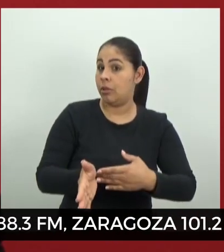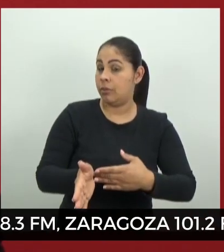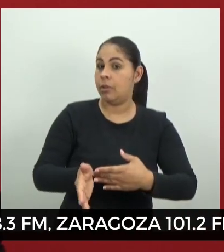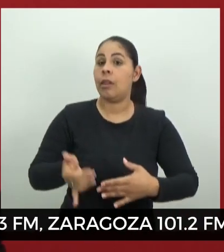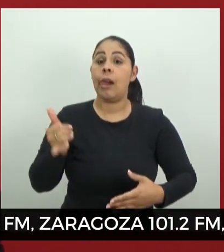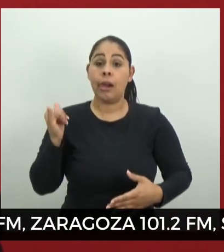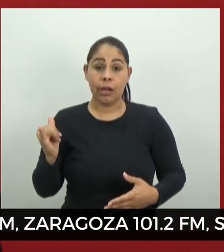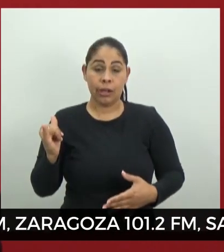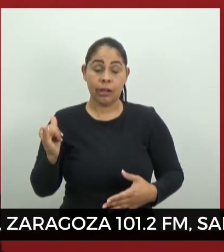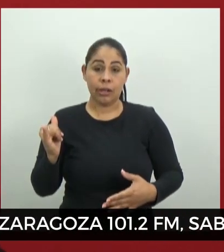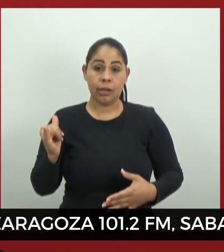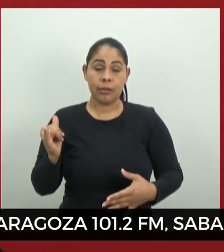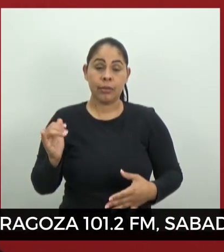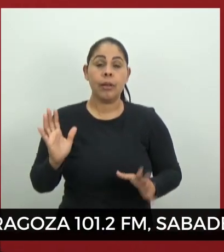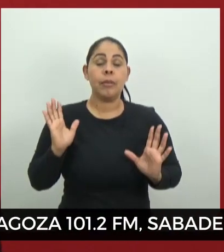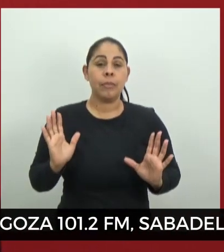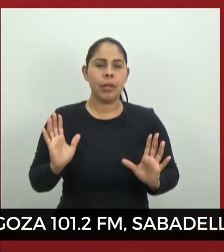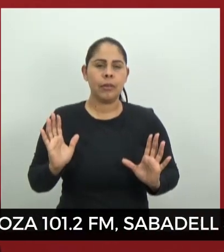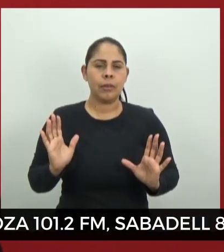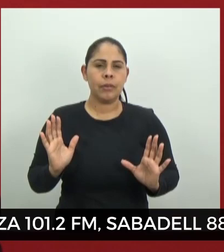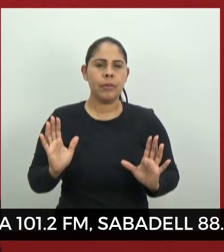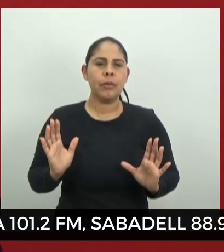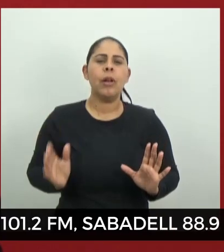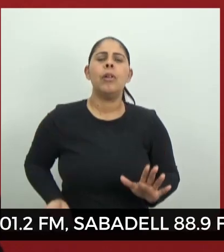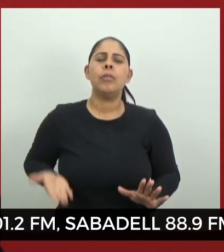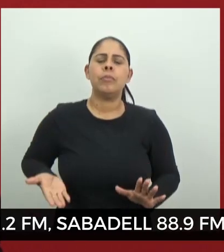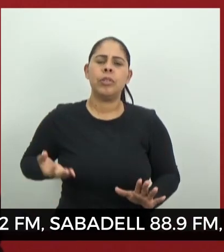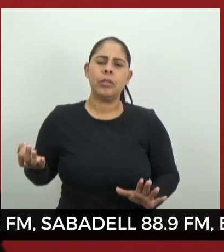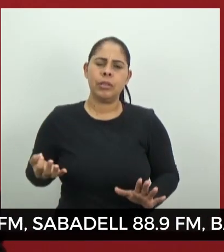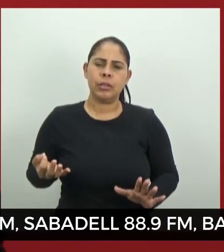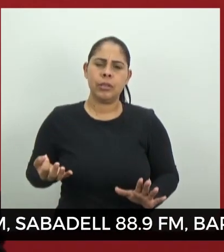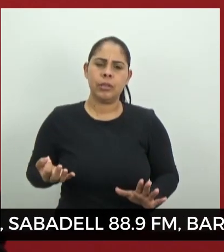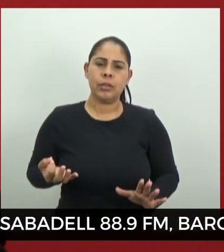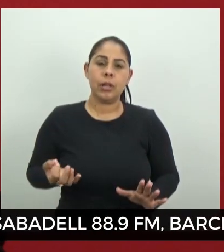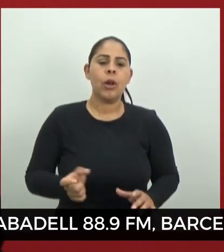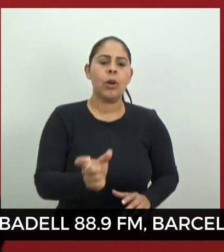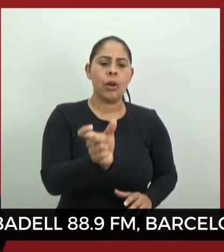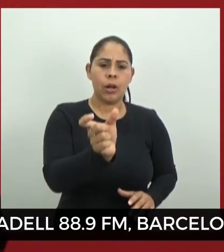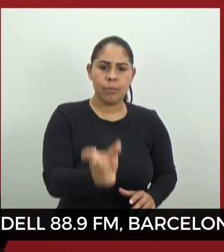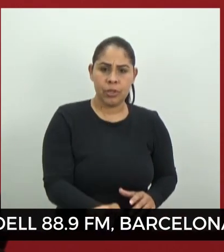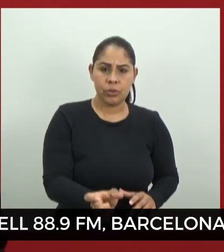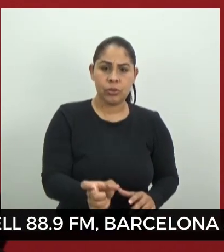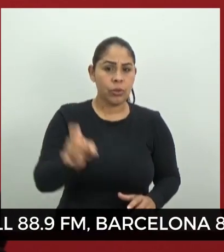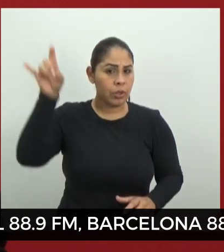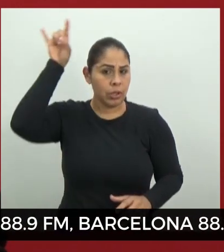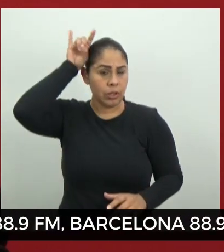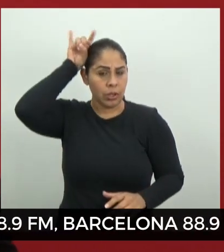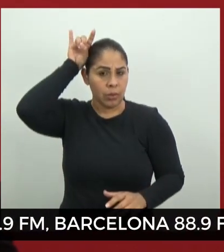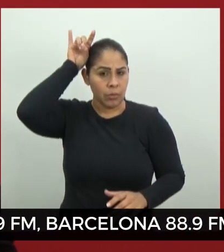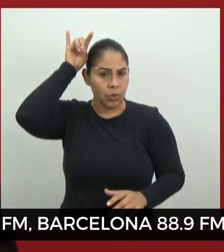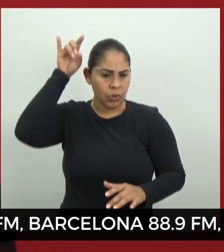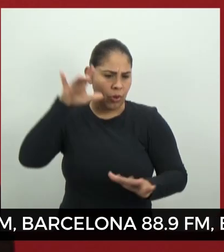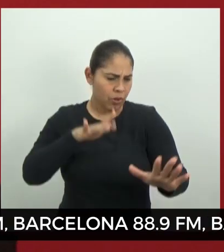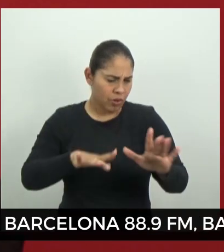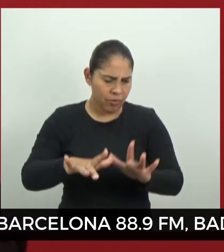predicación, cómo tratar y cómo orar por una persona bajo influencia demoníaca, quiero